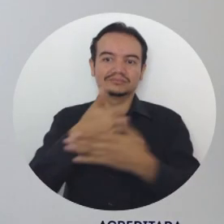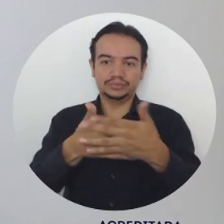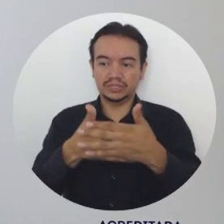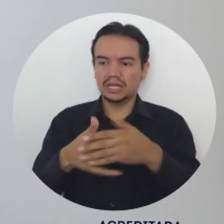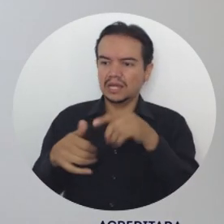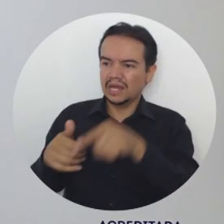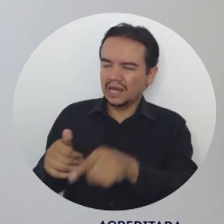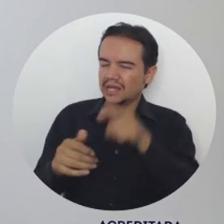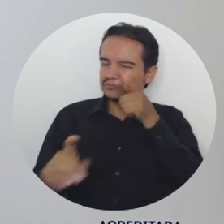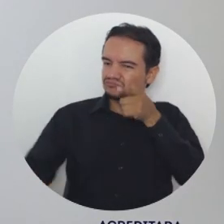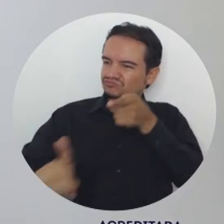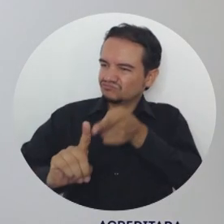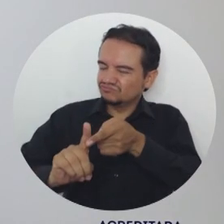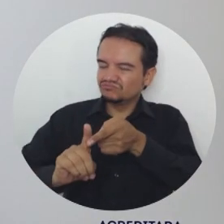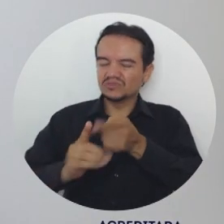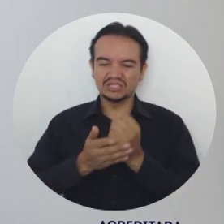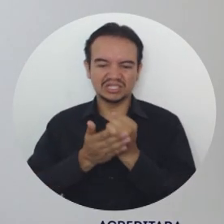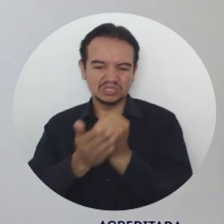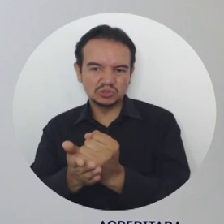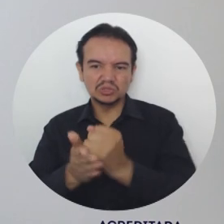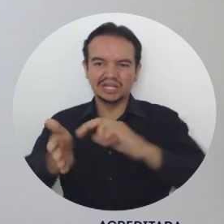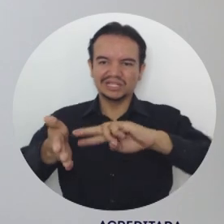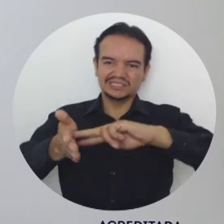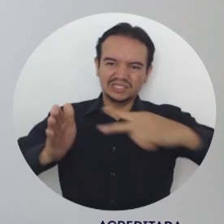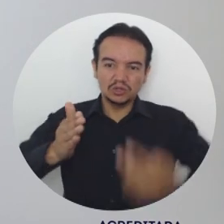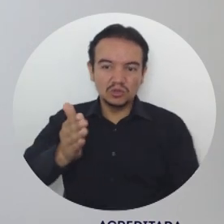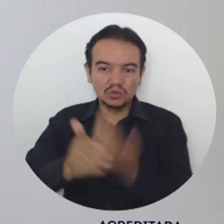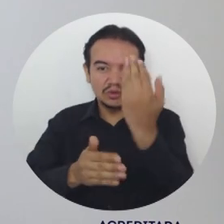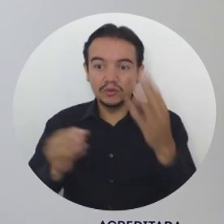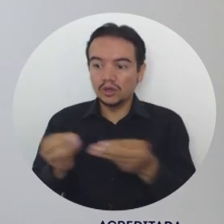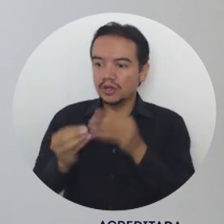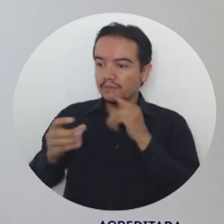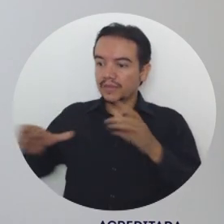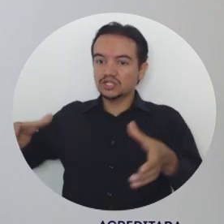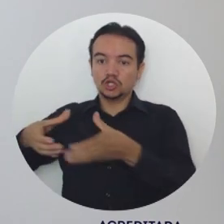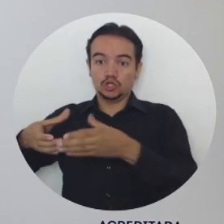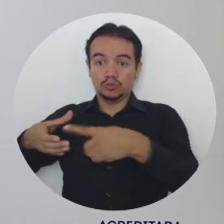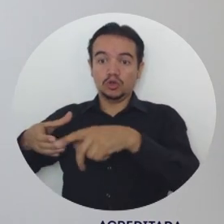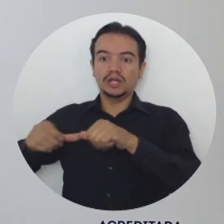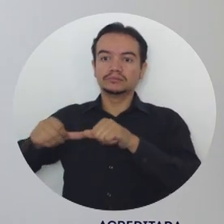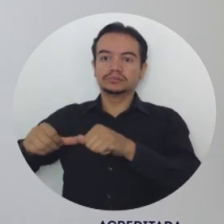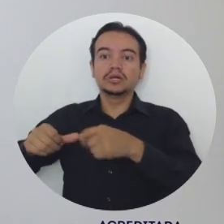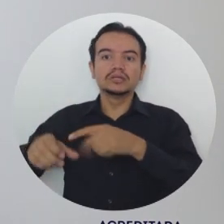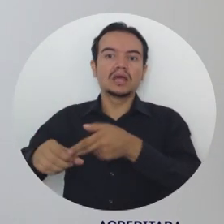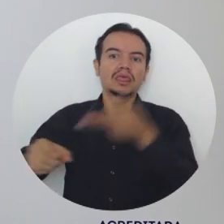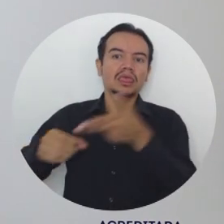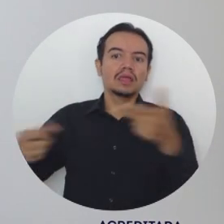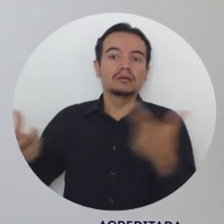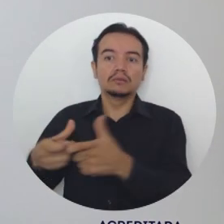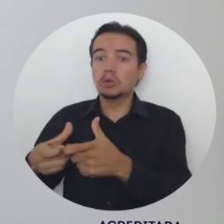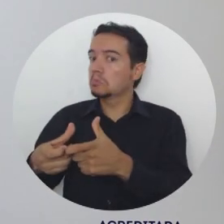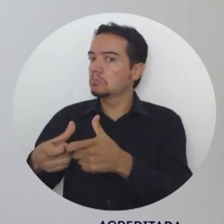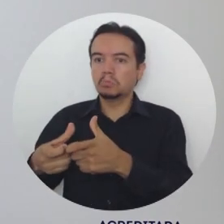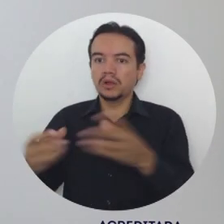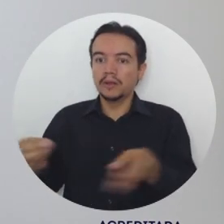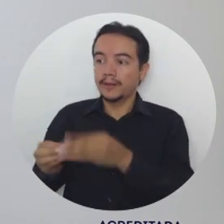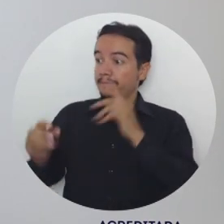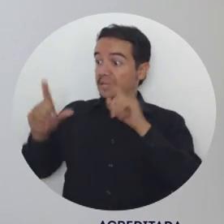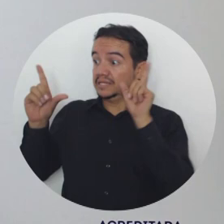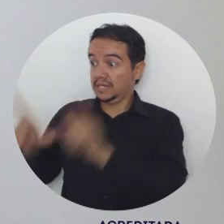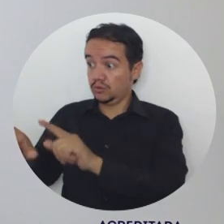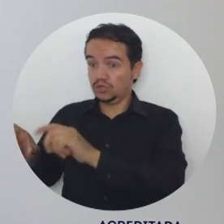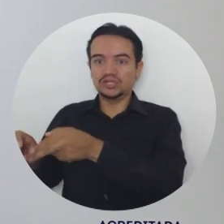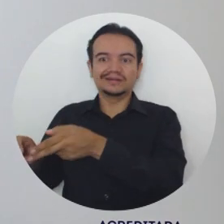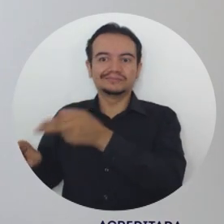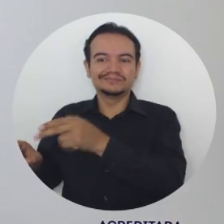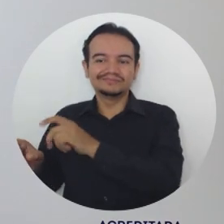La capacidad que ha tenido el programa para mantener unas bajas tasas de deserción, el alto impacto que han tenido los graduados en las empresas donde